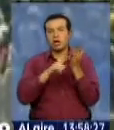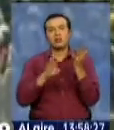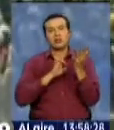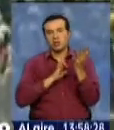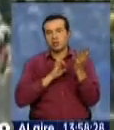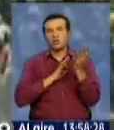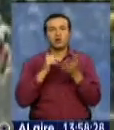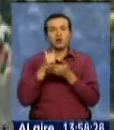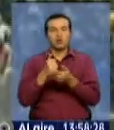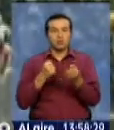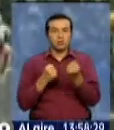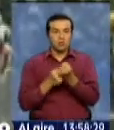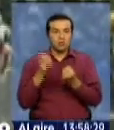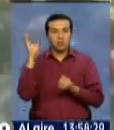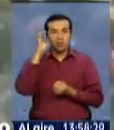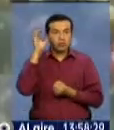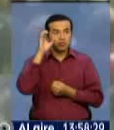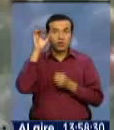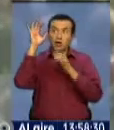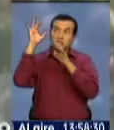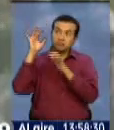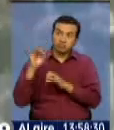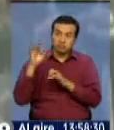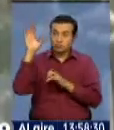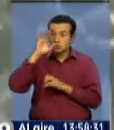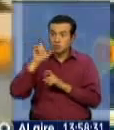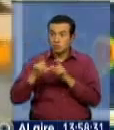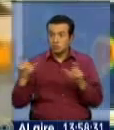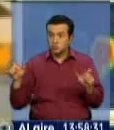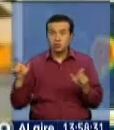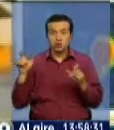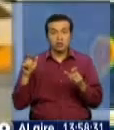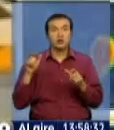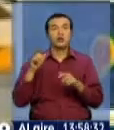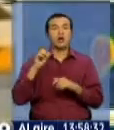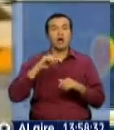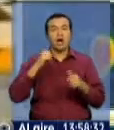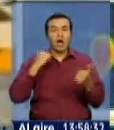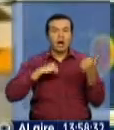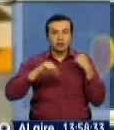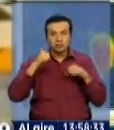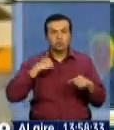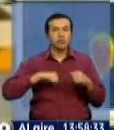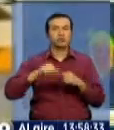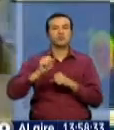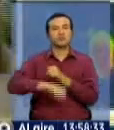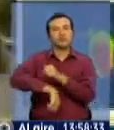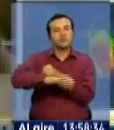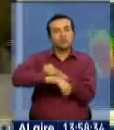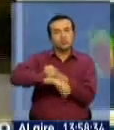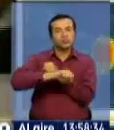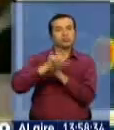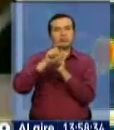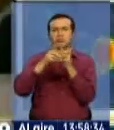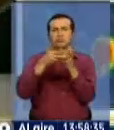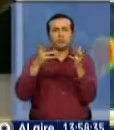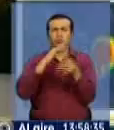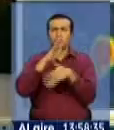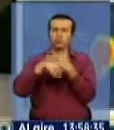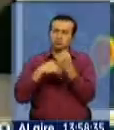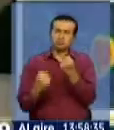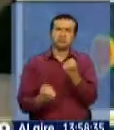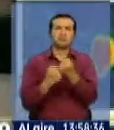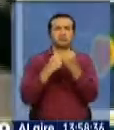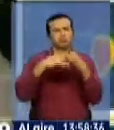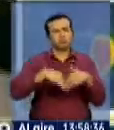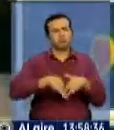y rescatistas especializados en estructuras colapsadas. Actores, futbolistas y ciudadanos en general se han unido para